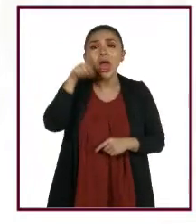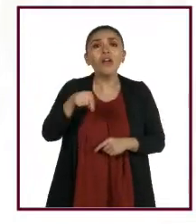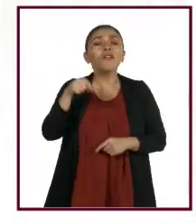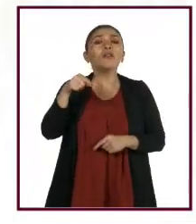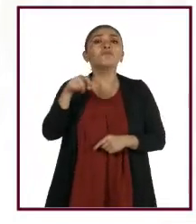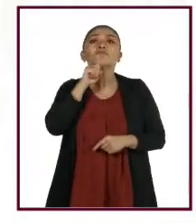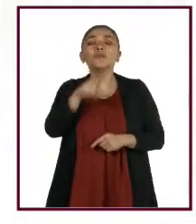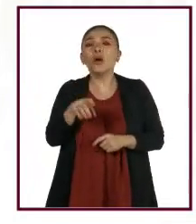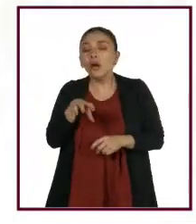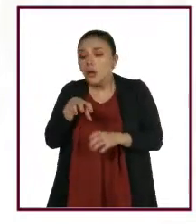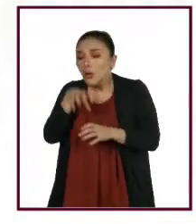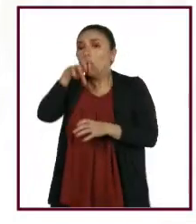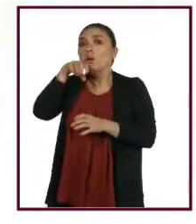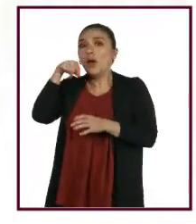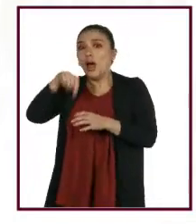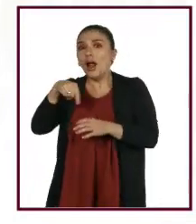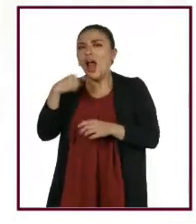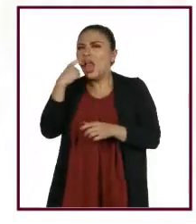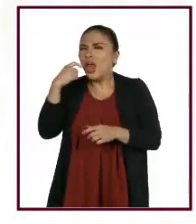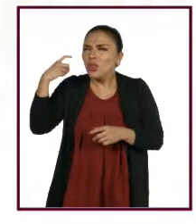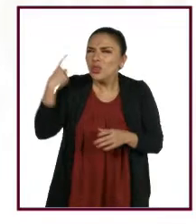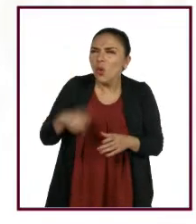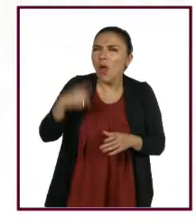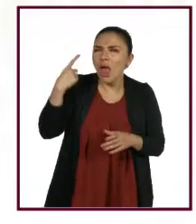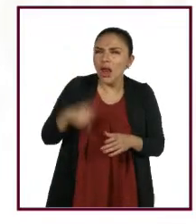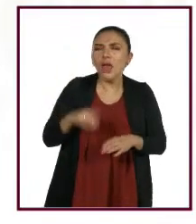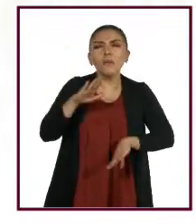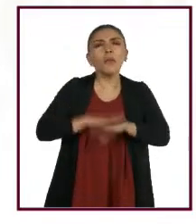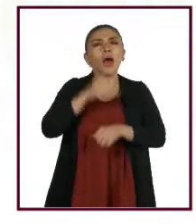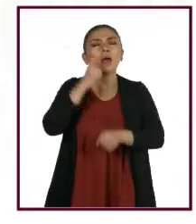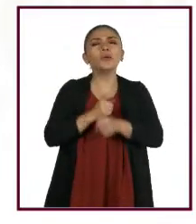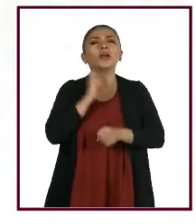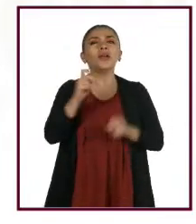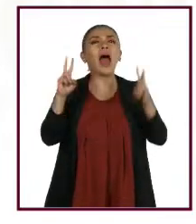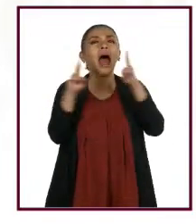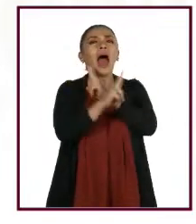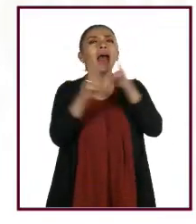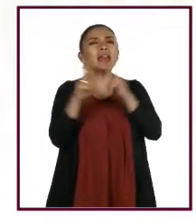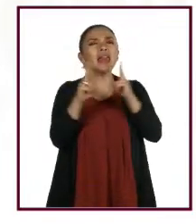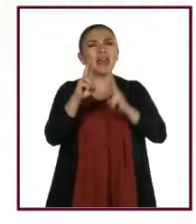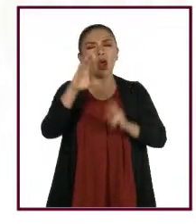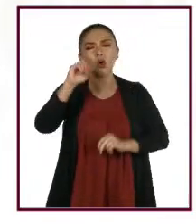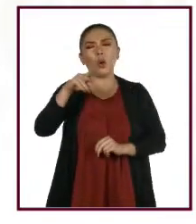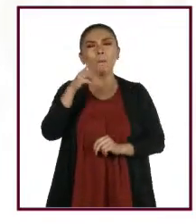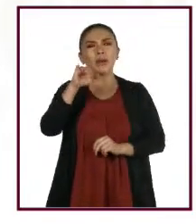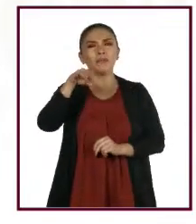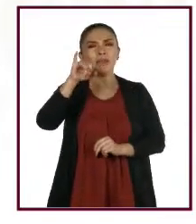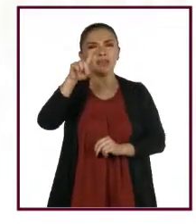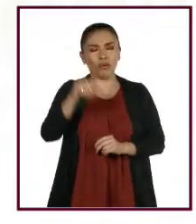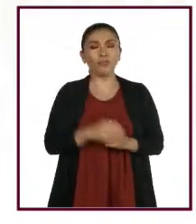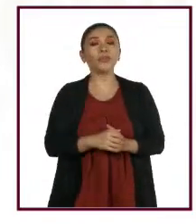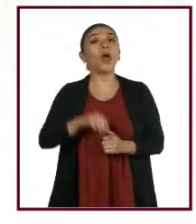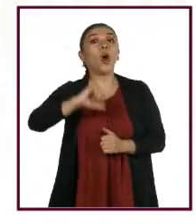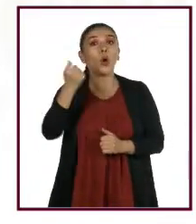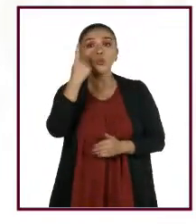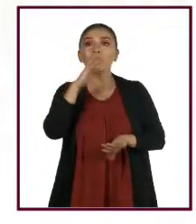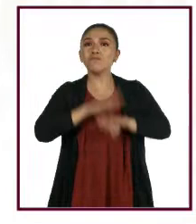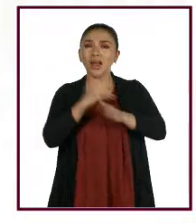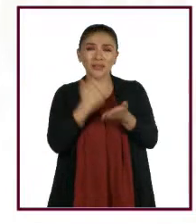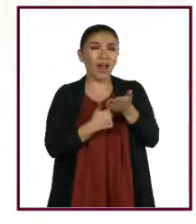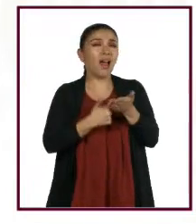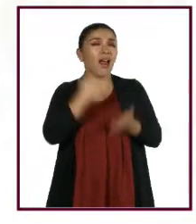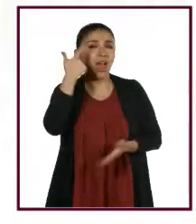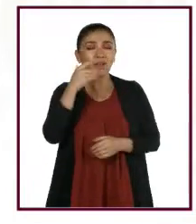contacto con este tipo de productos, específicamente el aire comprimido y una de las más graves, si